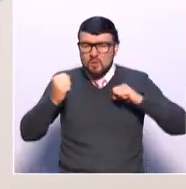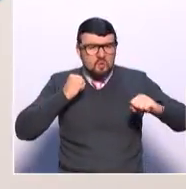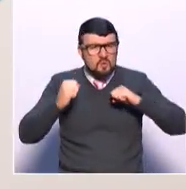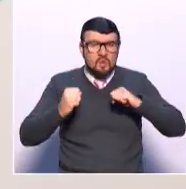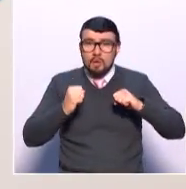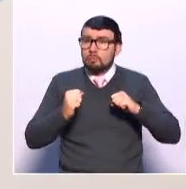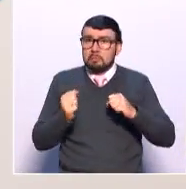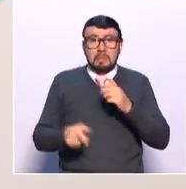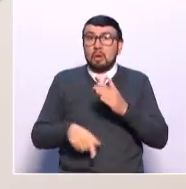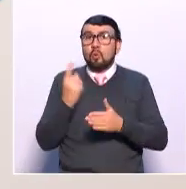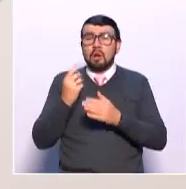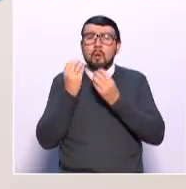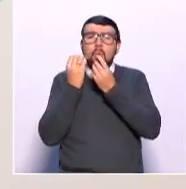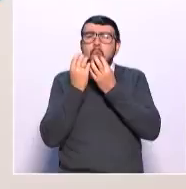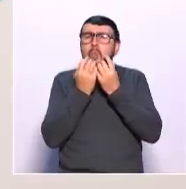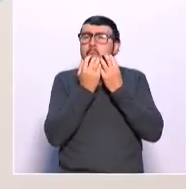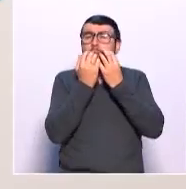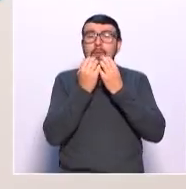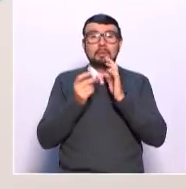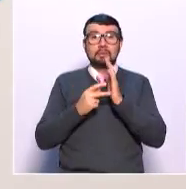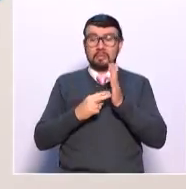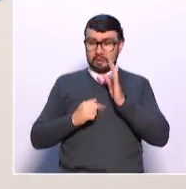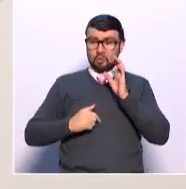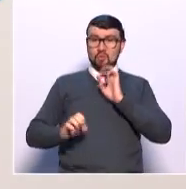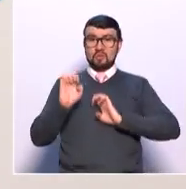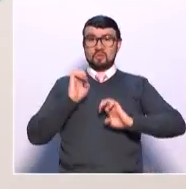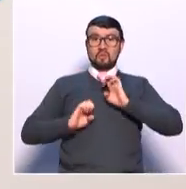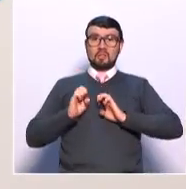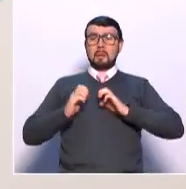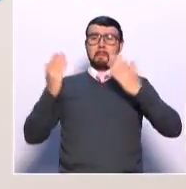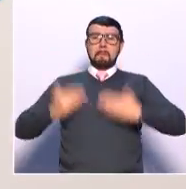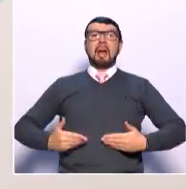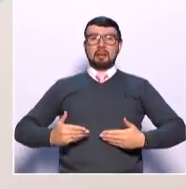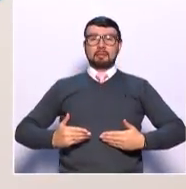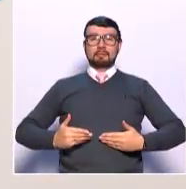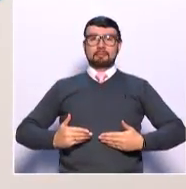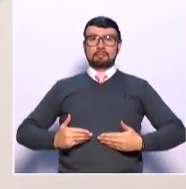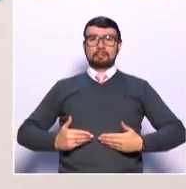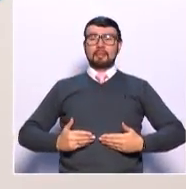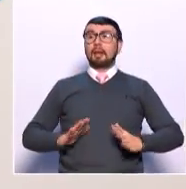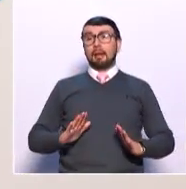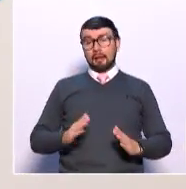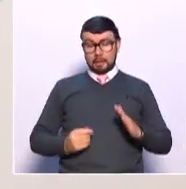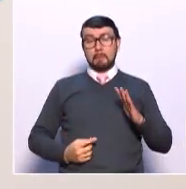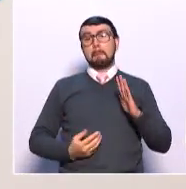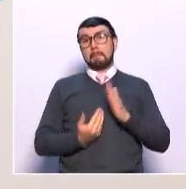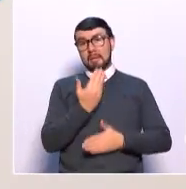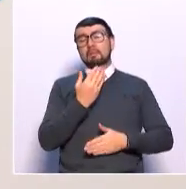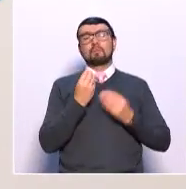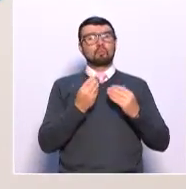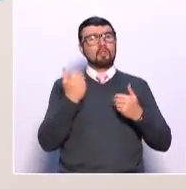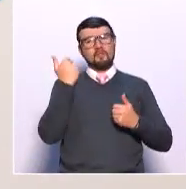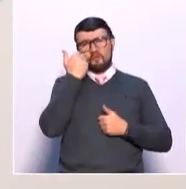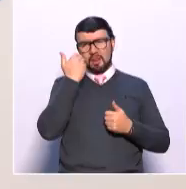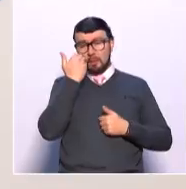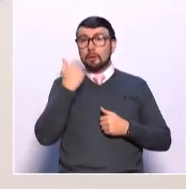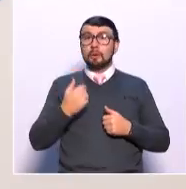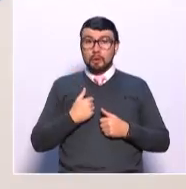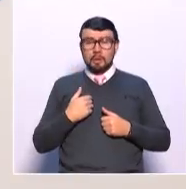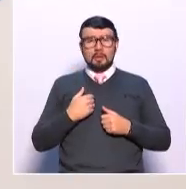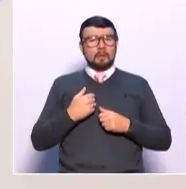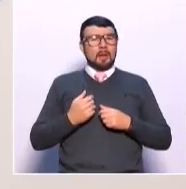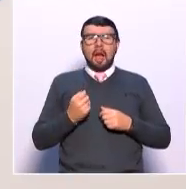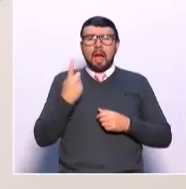se llama juegos porque bloquea el sistema inmunológico y ahí se desprenden muchas enfermedades cuando estamos bajo esas